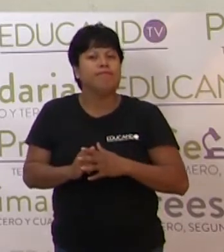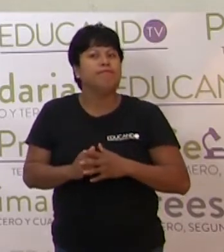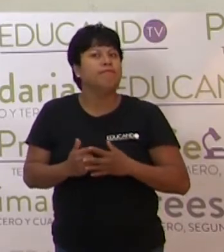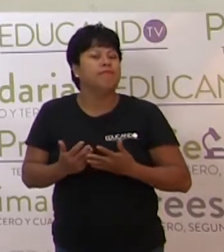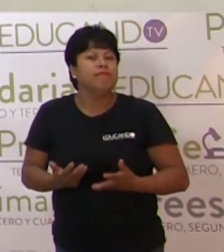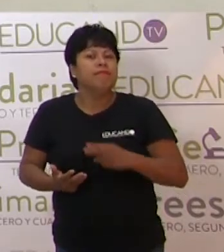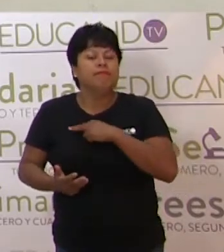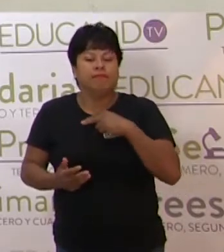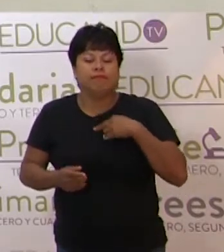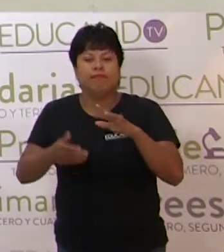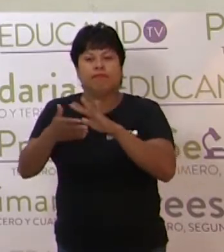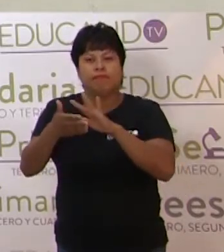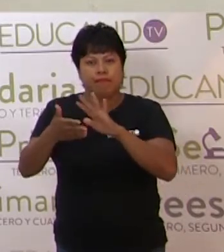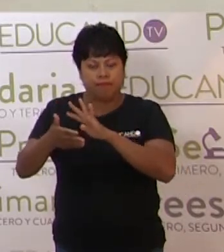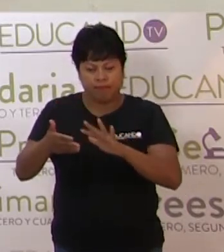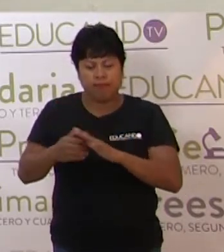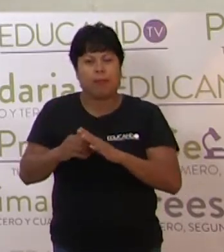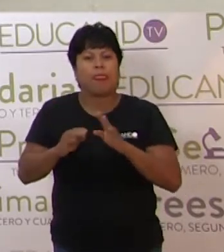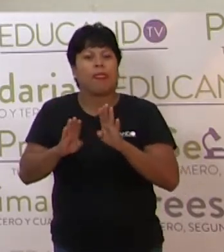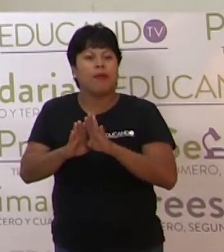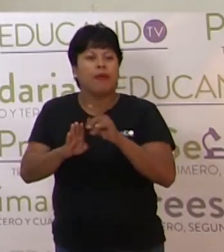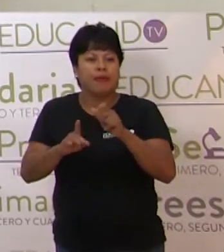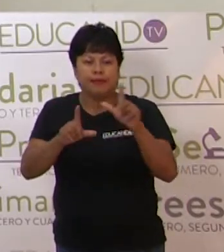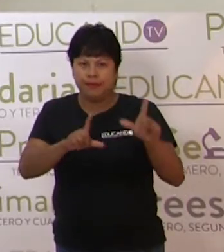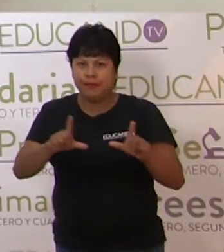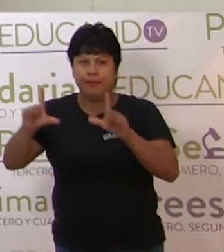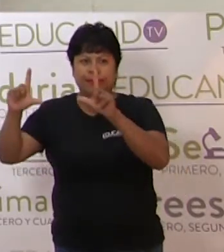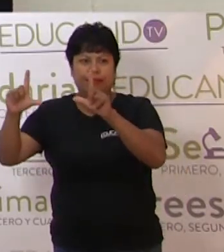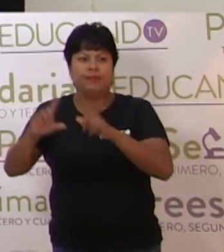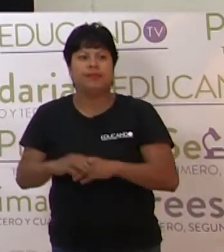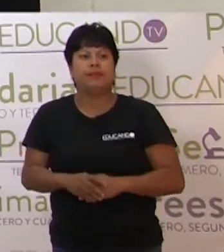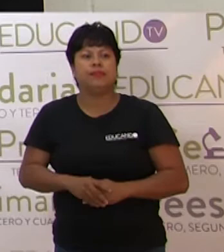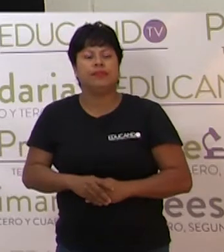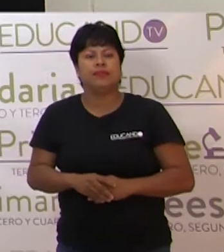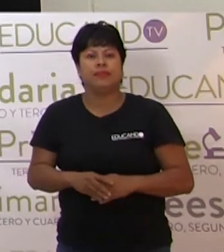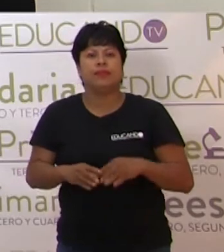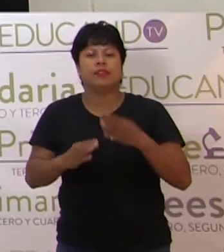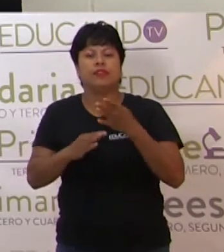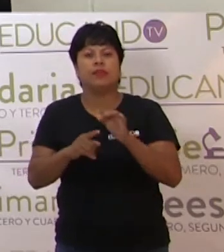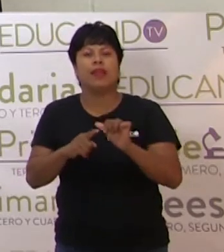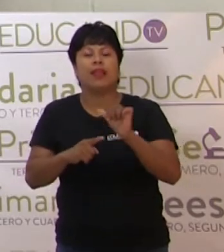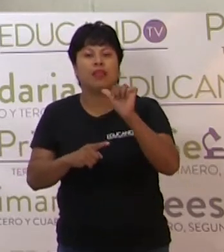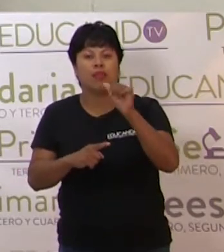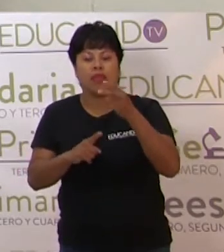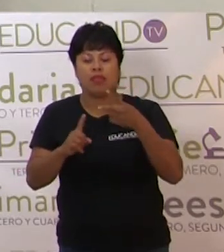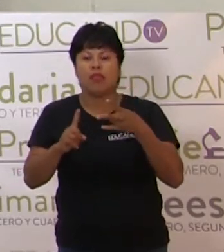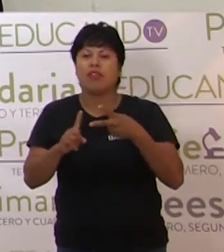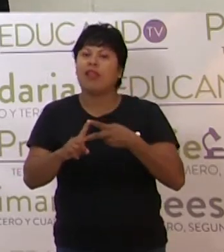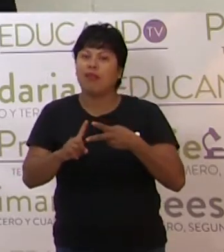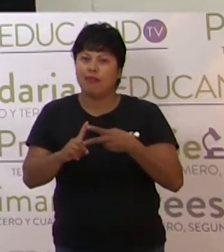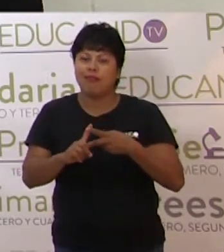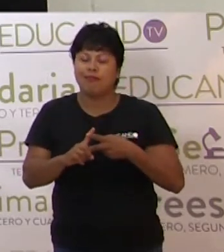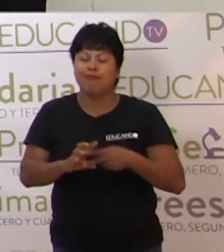leer el concepto de altura de un triángulo